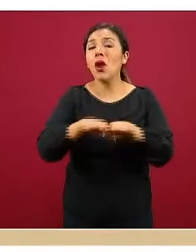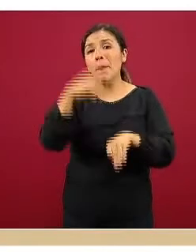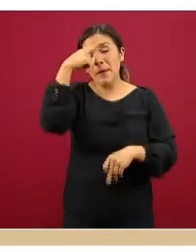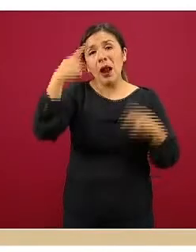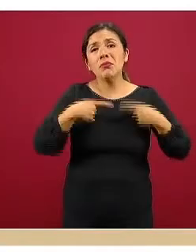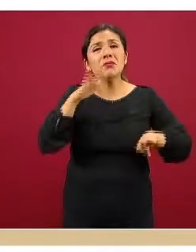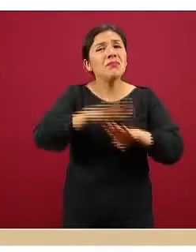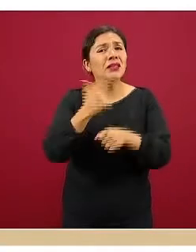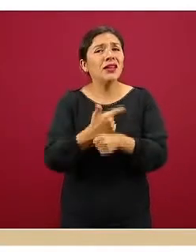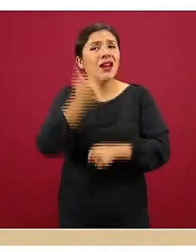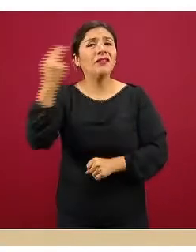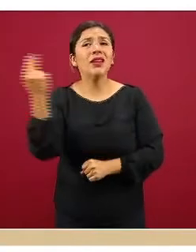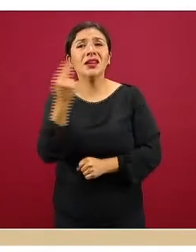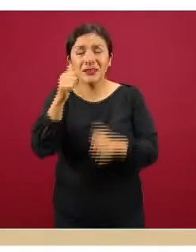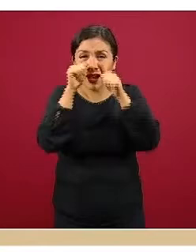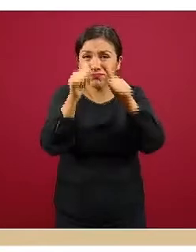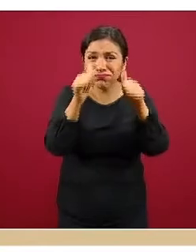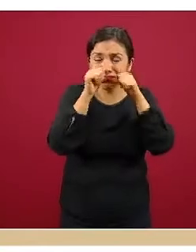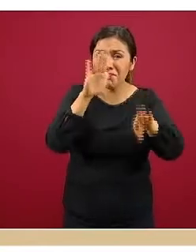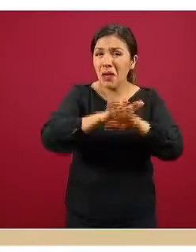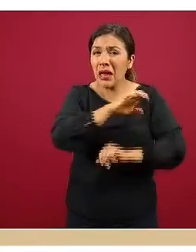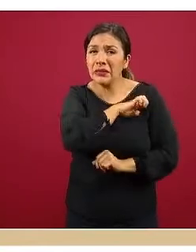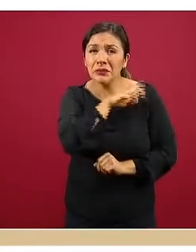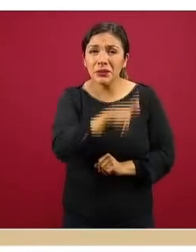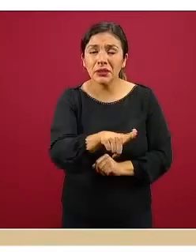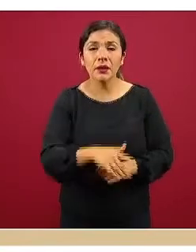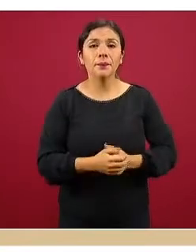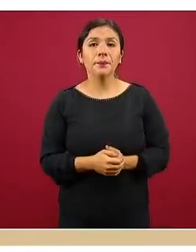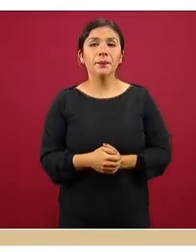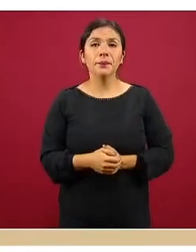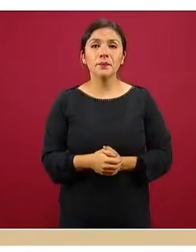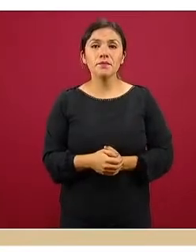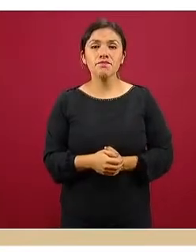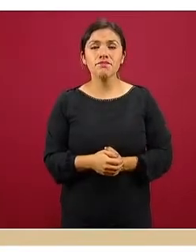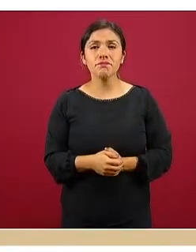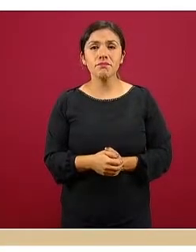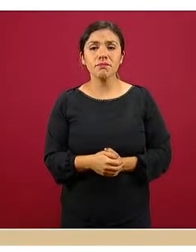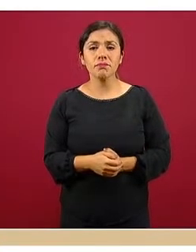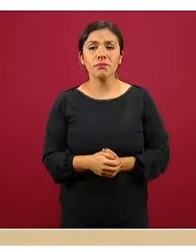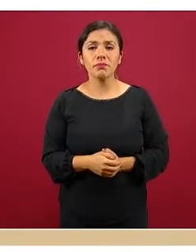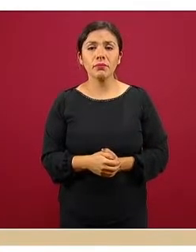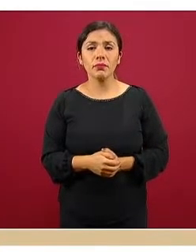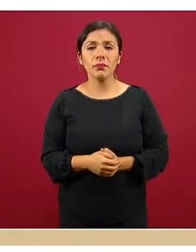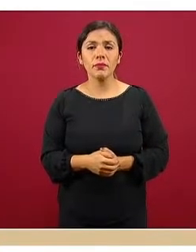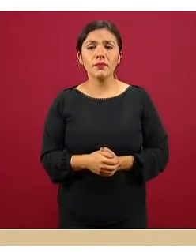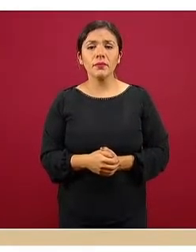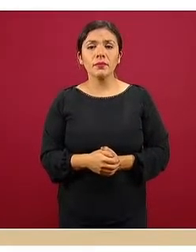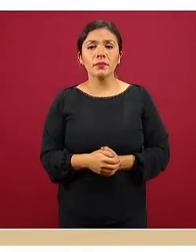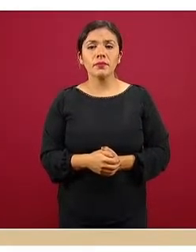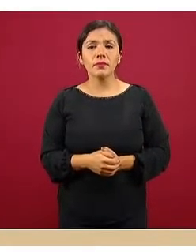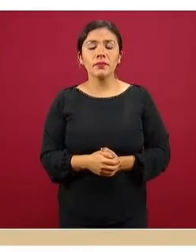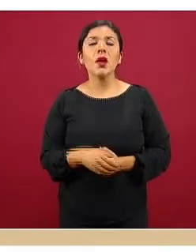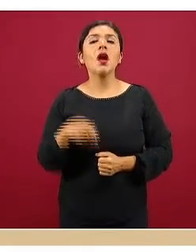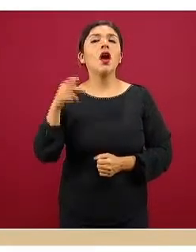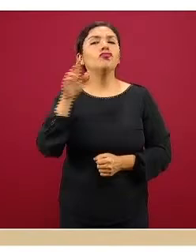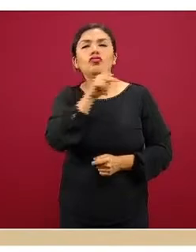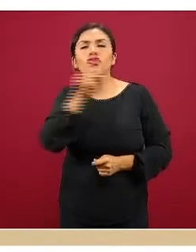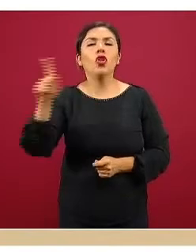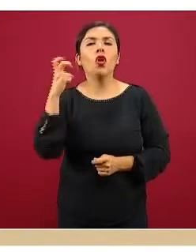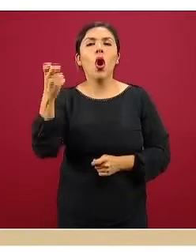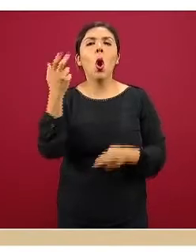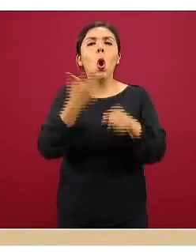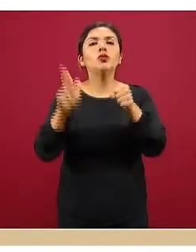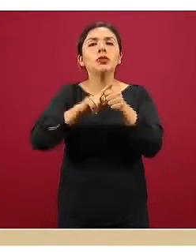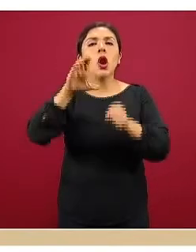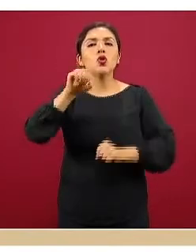graves y que requieren de una atención especializada. Veamos la siguiente diapositiva, son las unidades COVID. El día de hoy